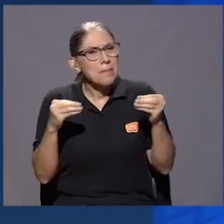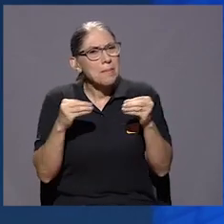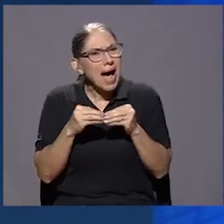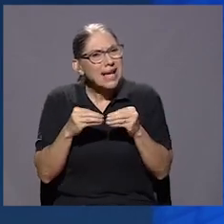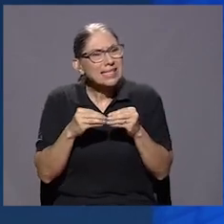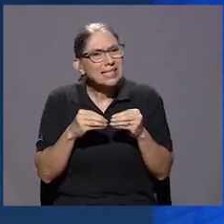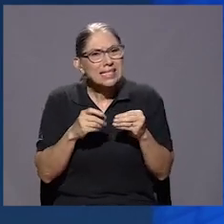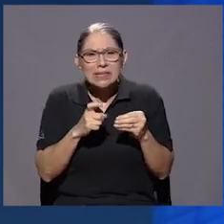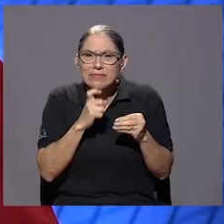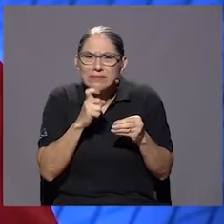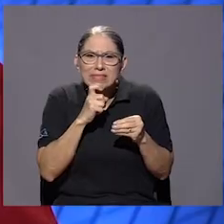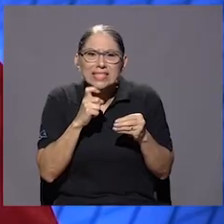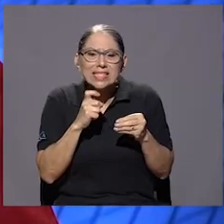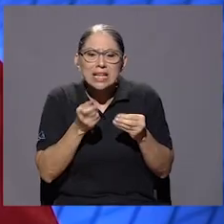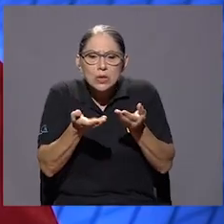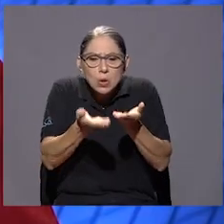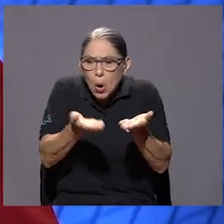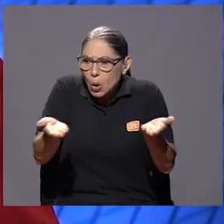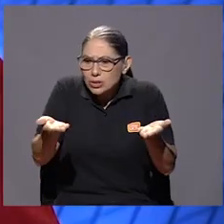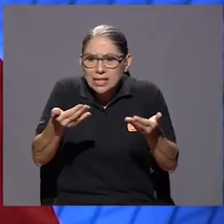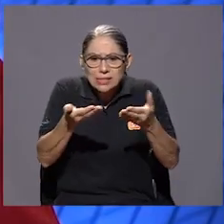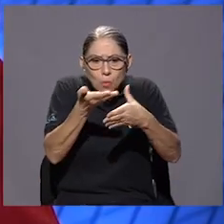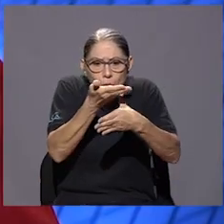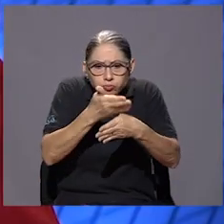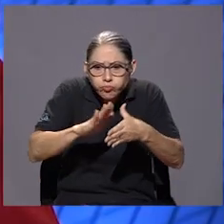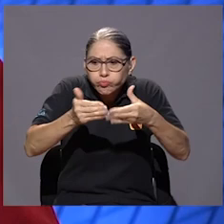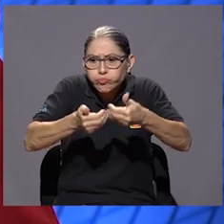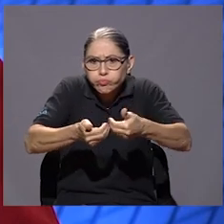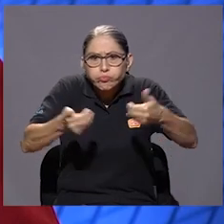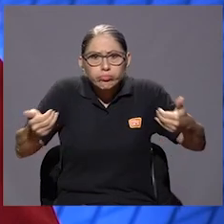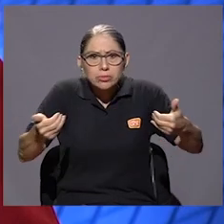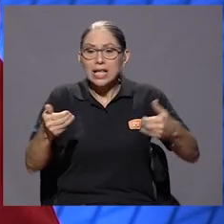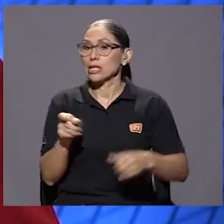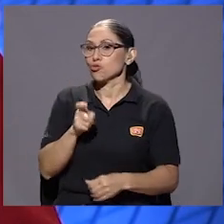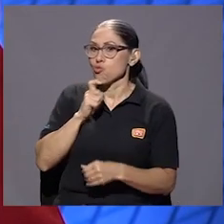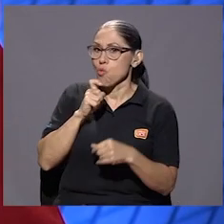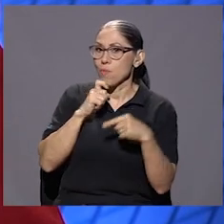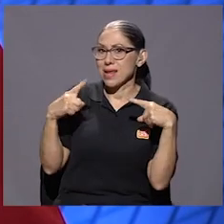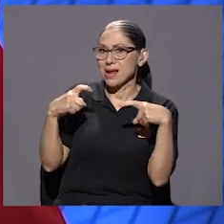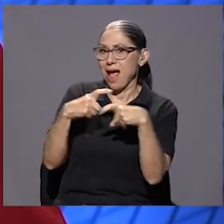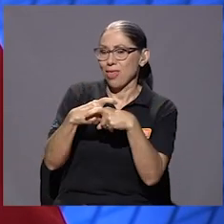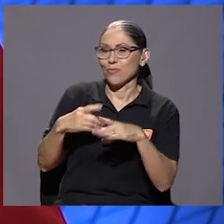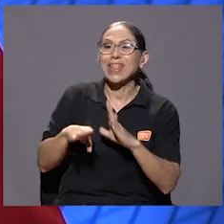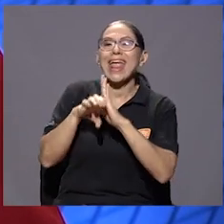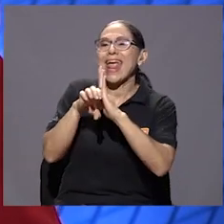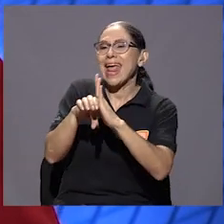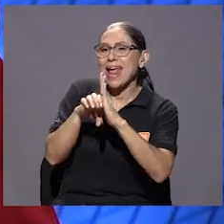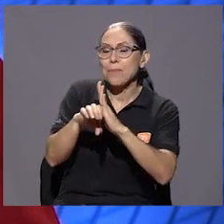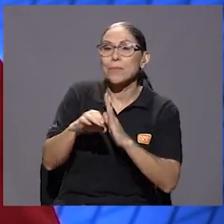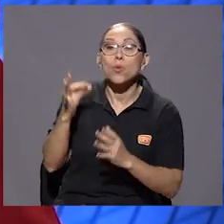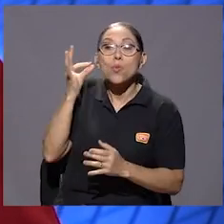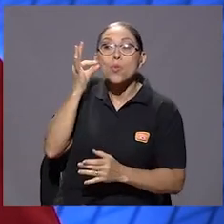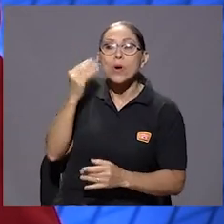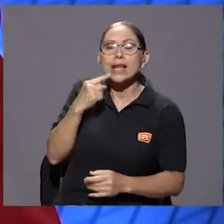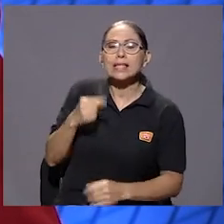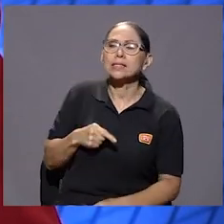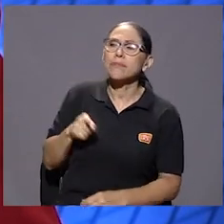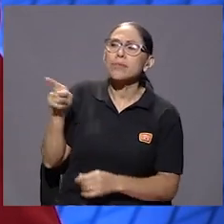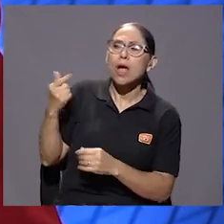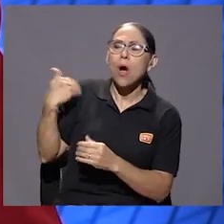de bienes. Es complicado porque la esposa dice, por citar un ejemplo, me fue